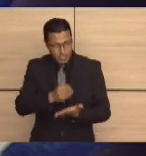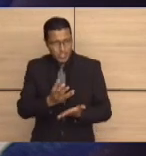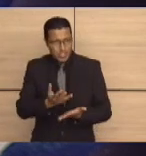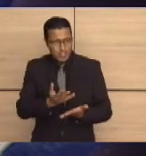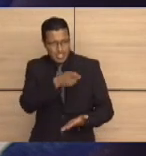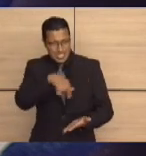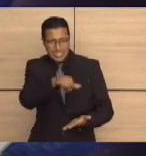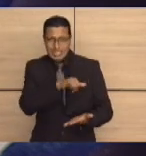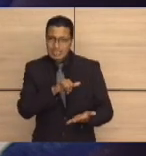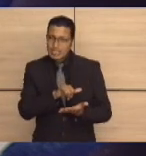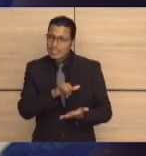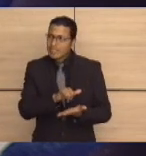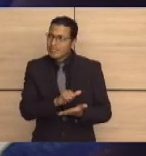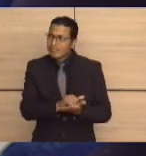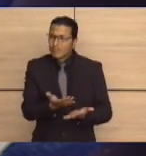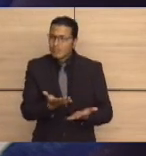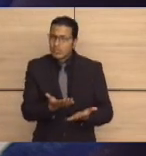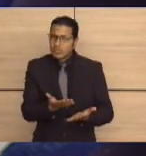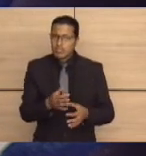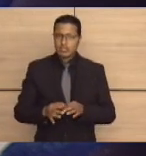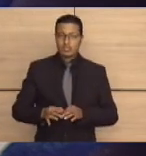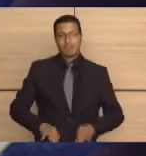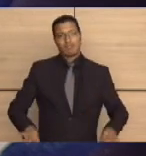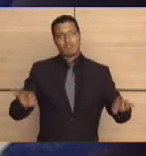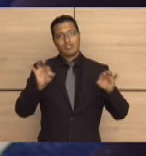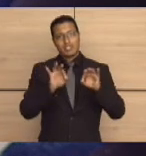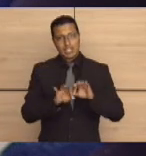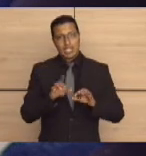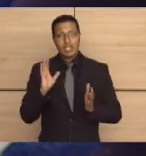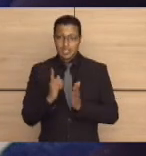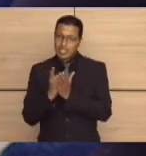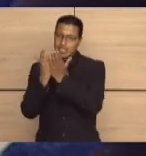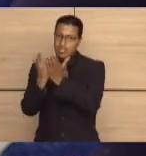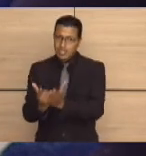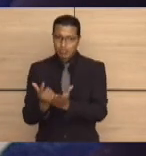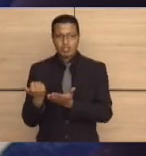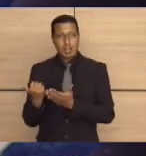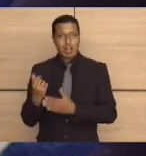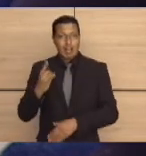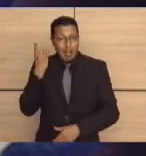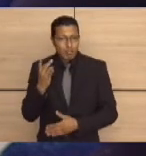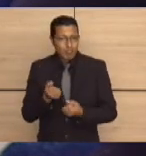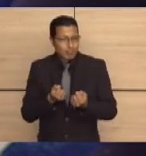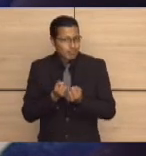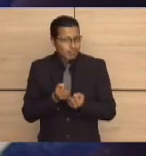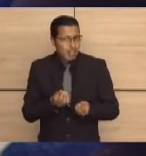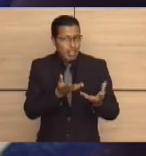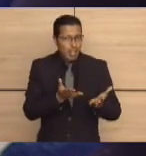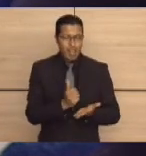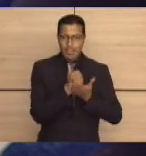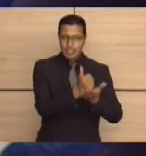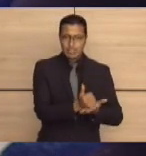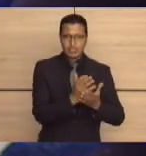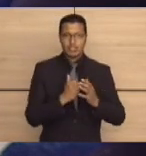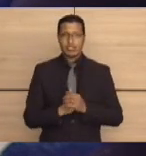fundamental ese relato. En algo la literatura puede ayudar a hacer ese relato, en algo la historiografía puede ayudar a